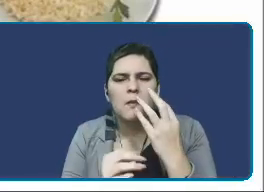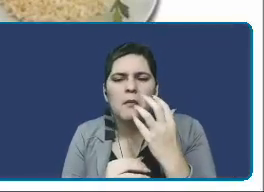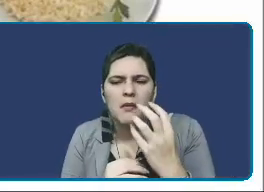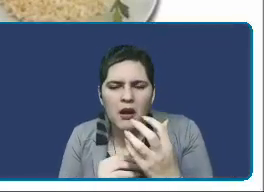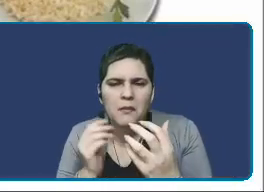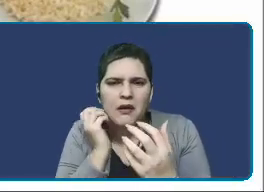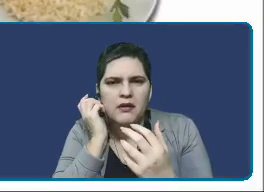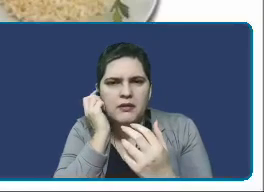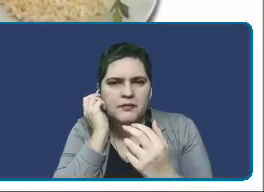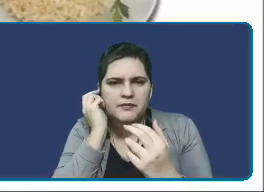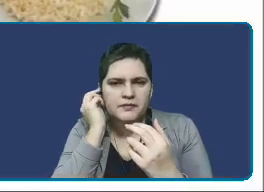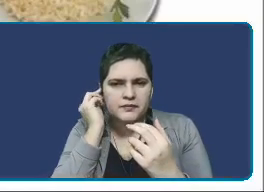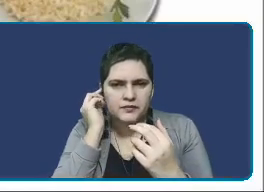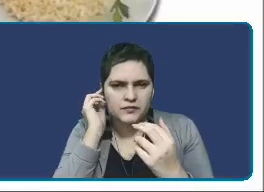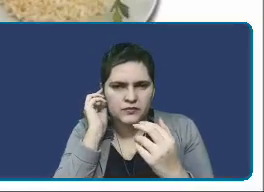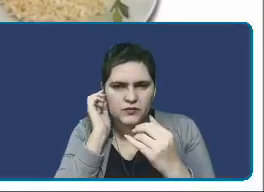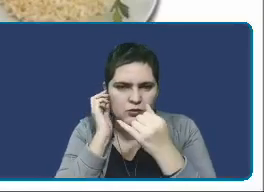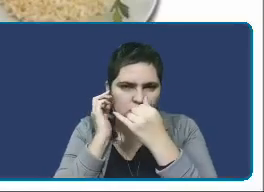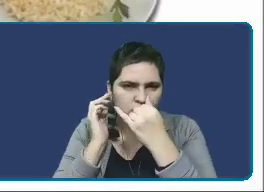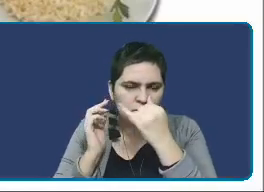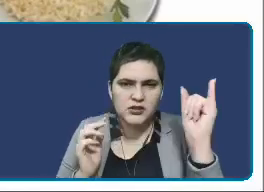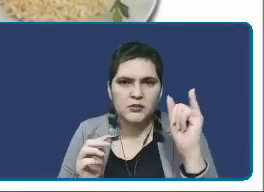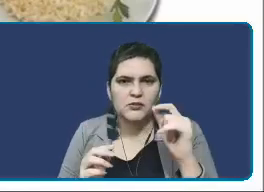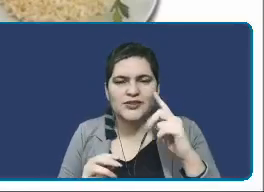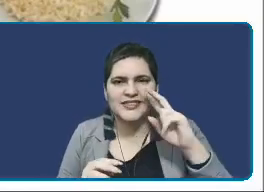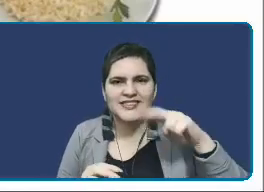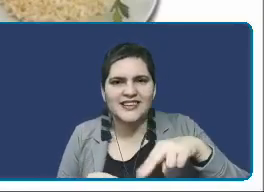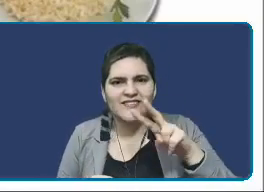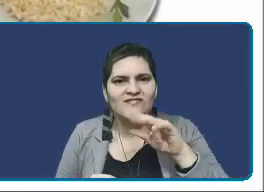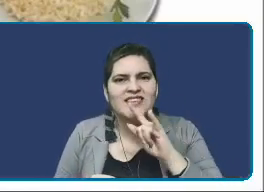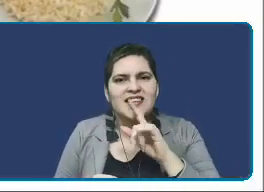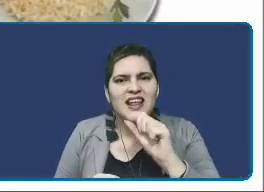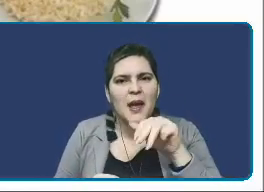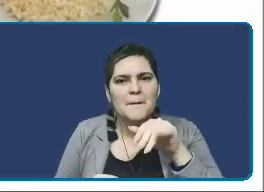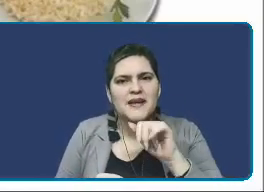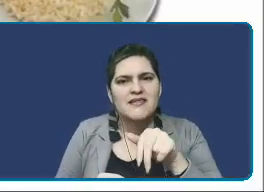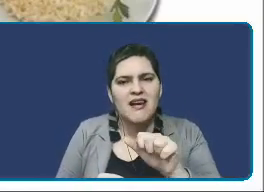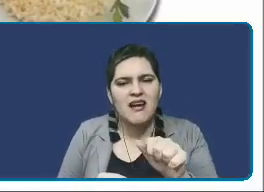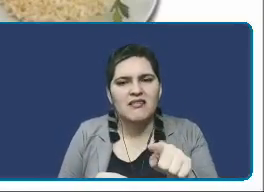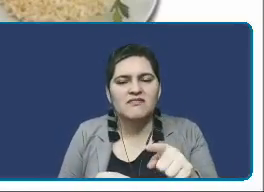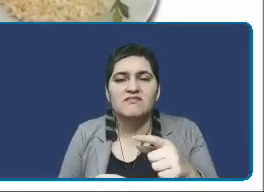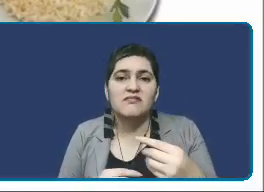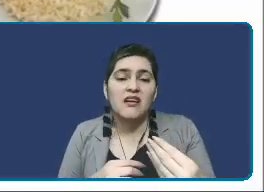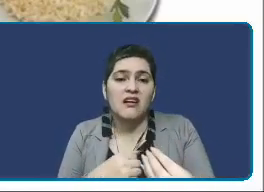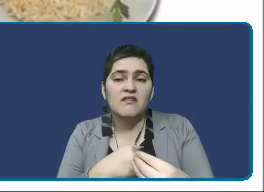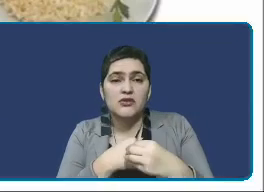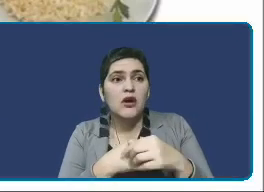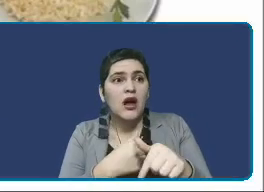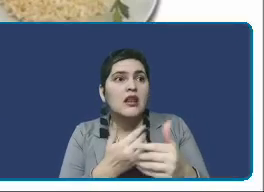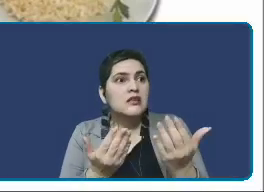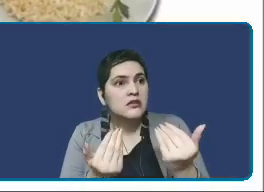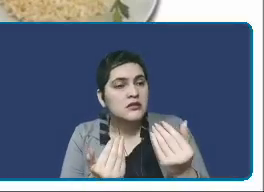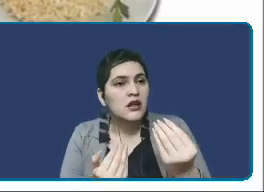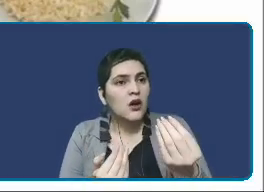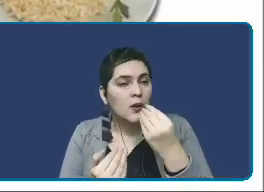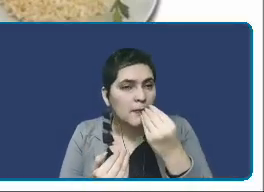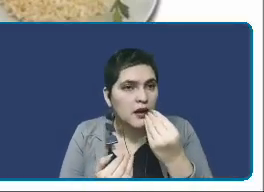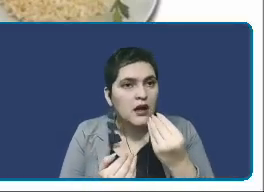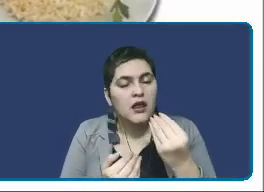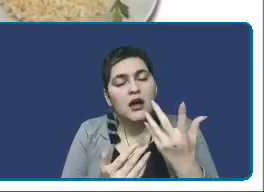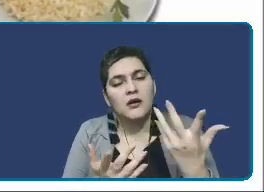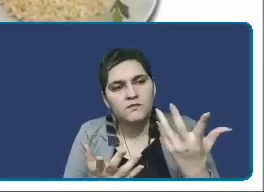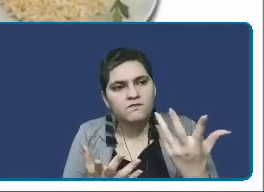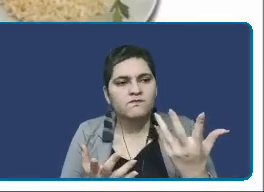vitaminas. Entonces, lo que me pueden decir que es una vitamina necesaria a lo mejor para suplementar porque tengo